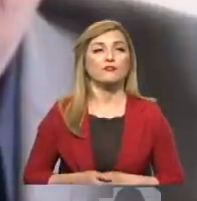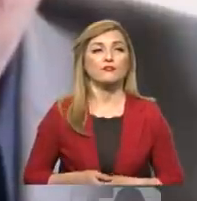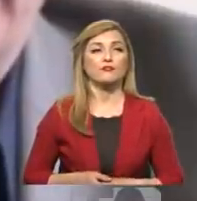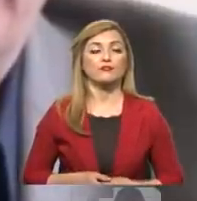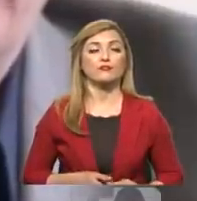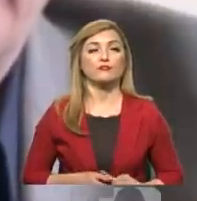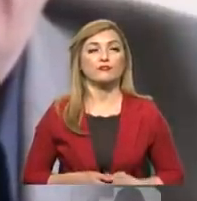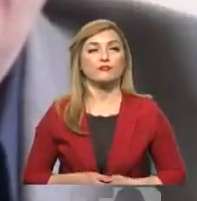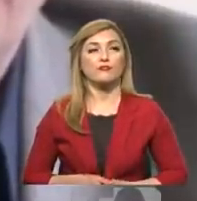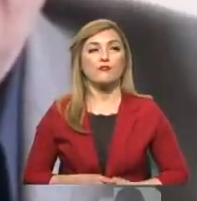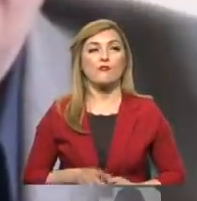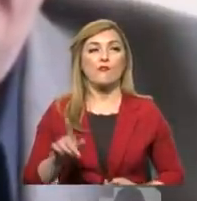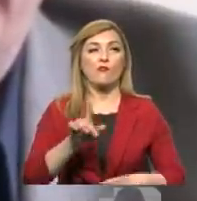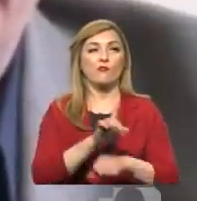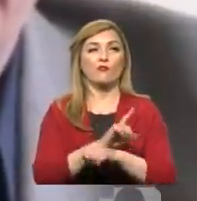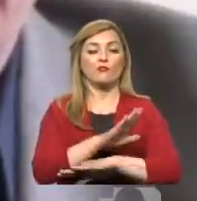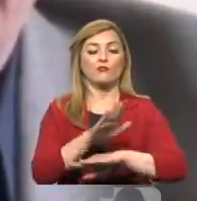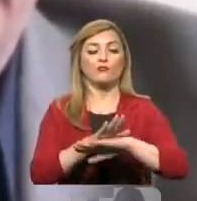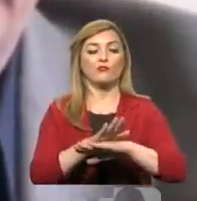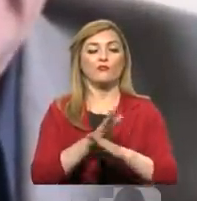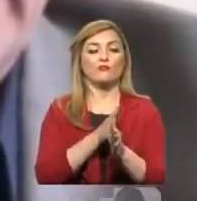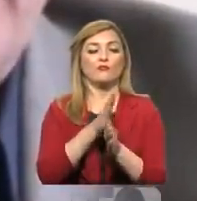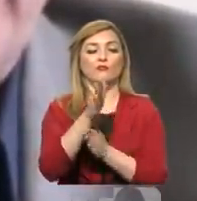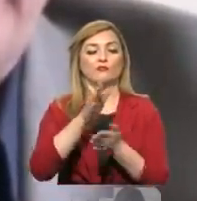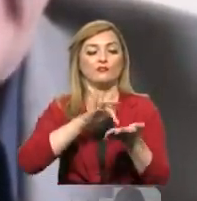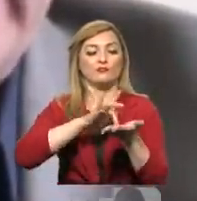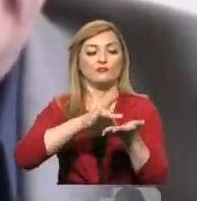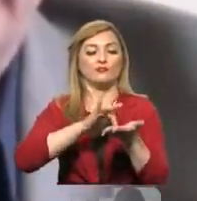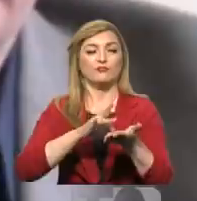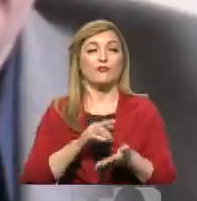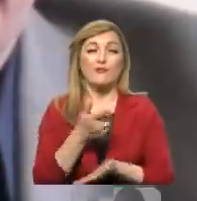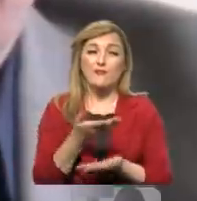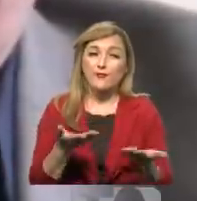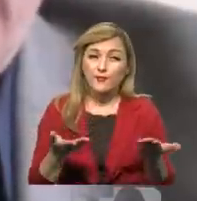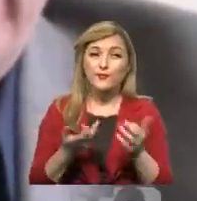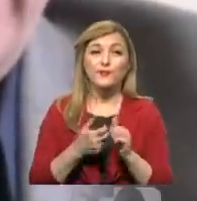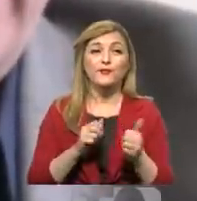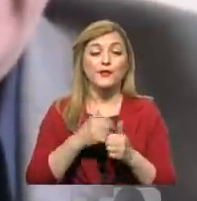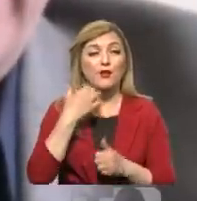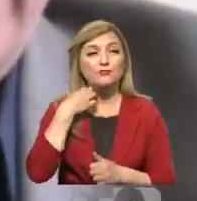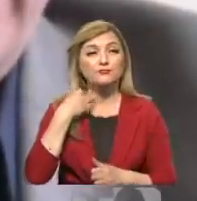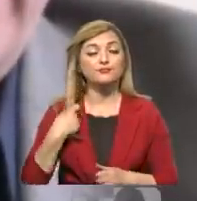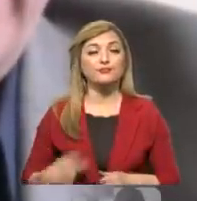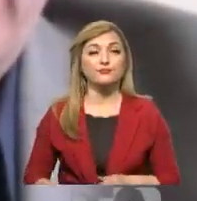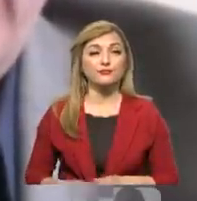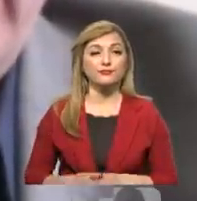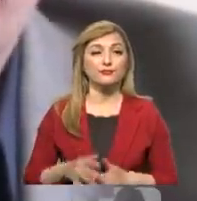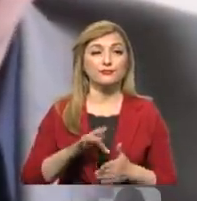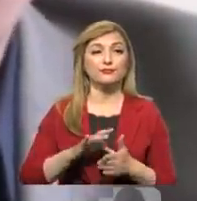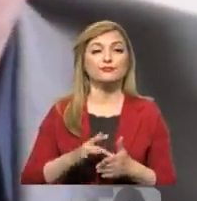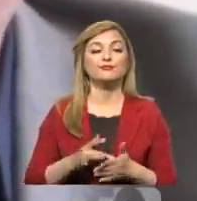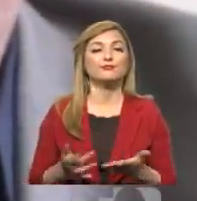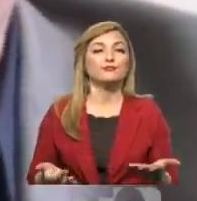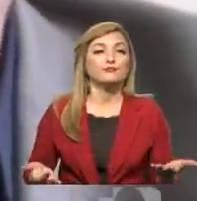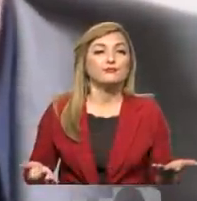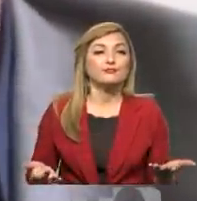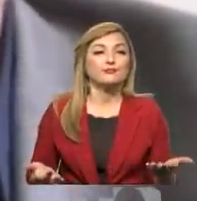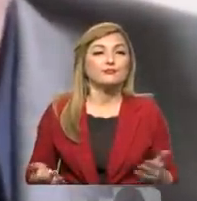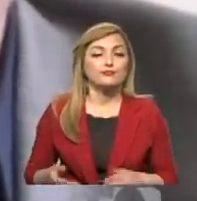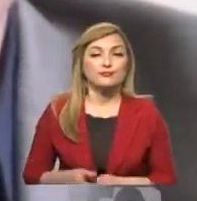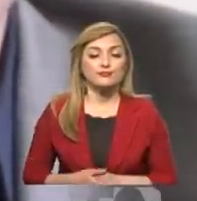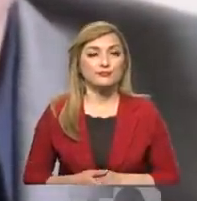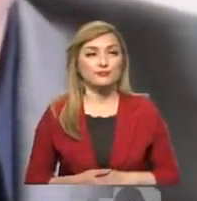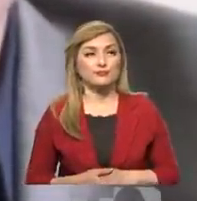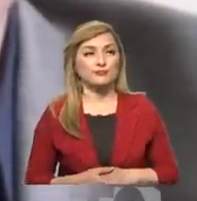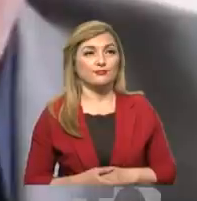Enrique Terán es PhD en farmacología. Ese tipo de prácticas ponen en riesgo que nosotros al final no